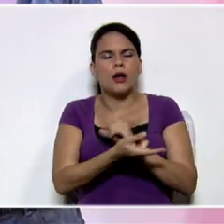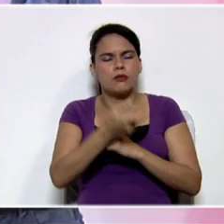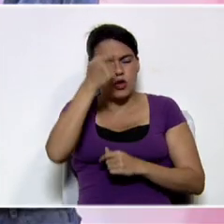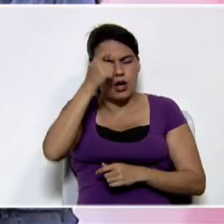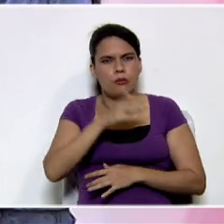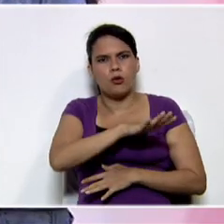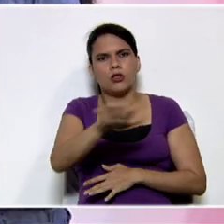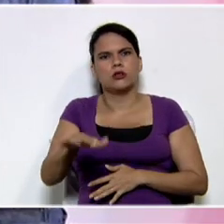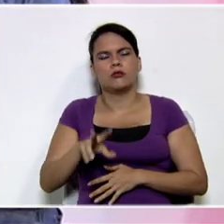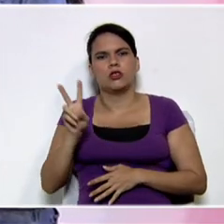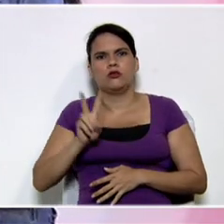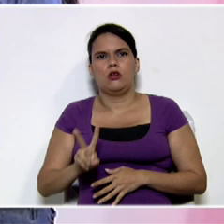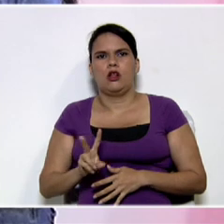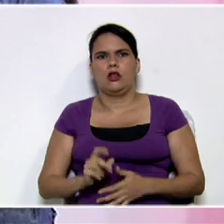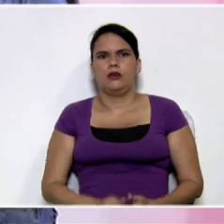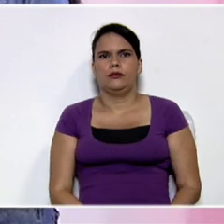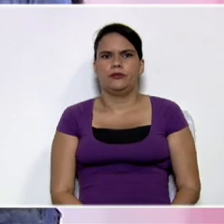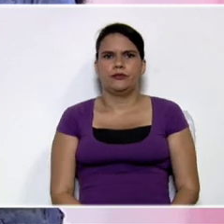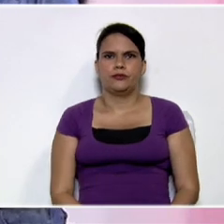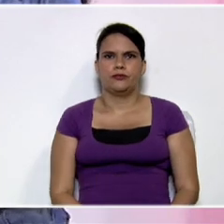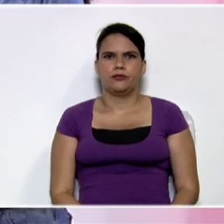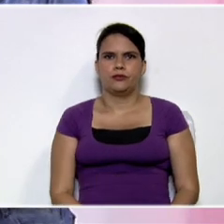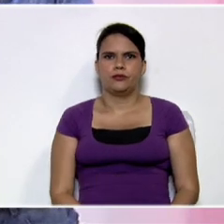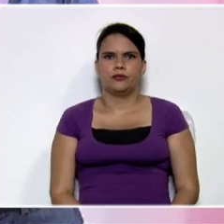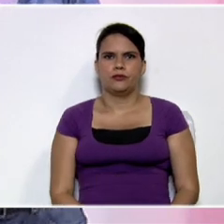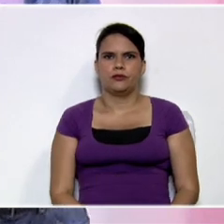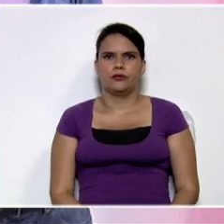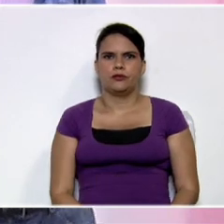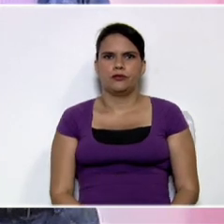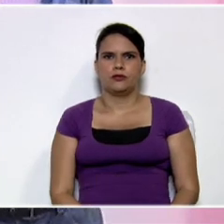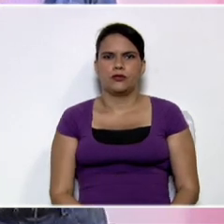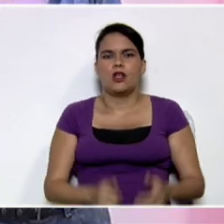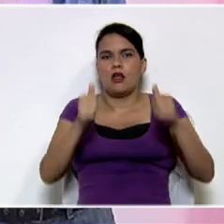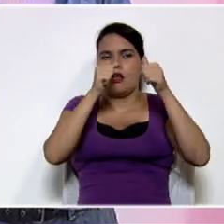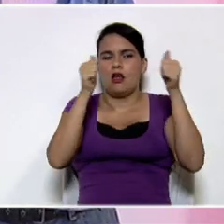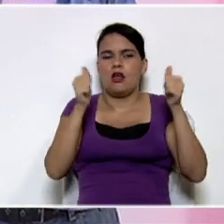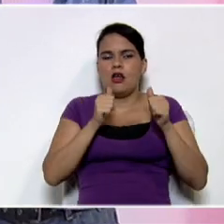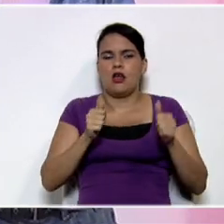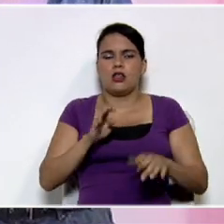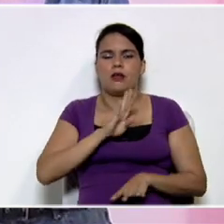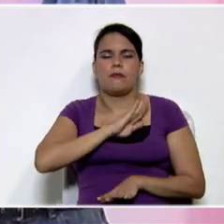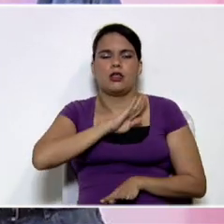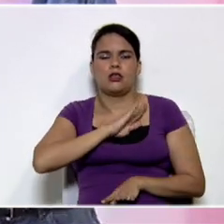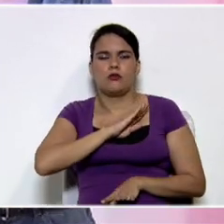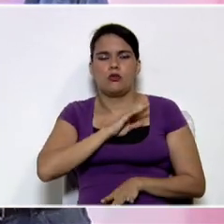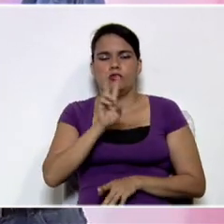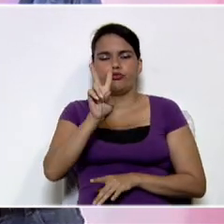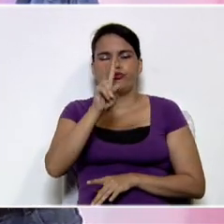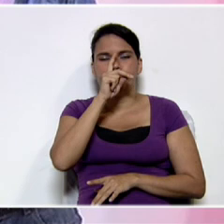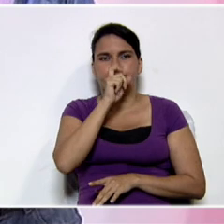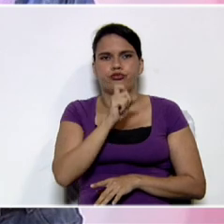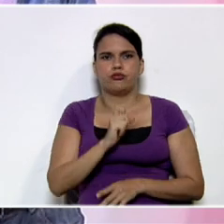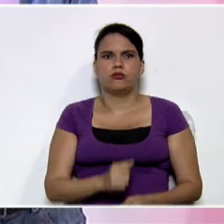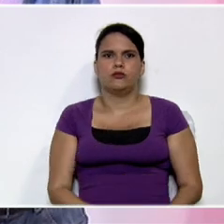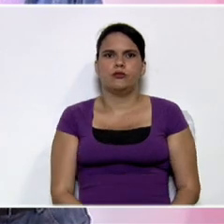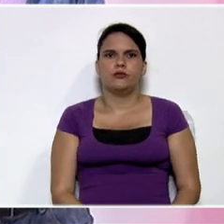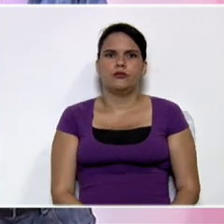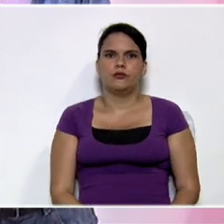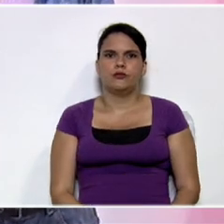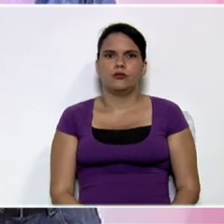población venezolana. Continuamos con arte y patrimonio en segundo año.